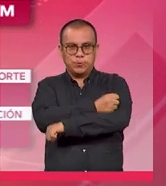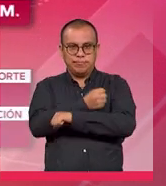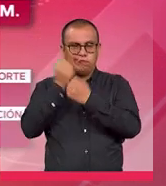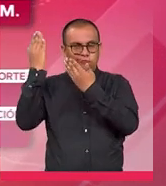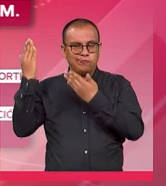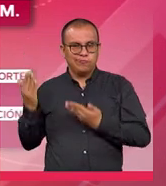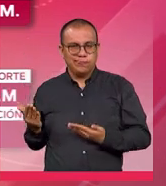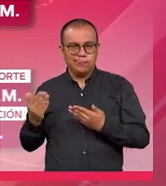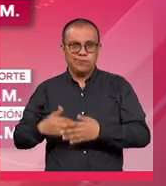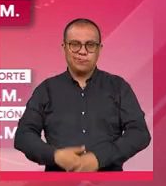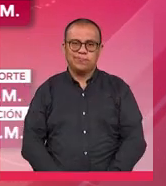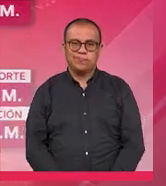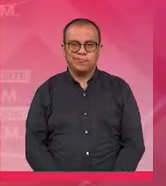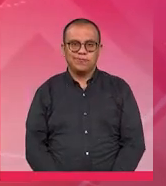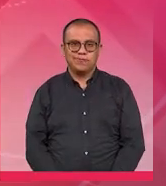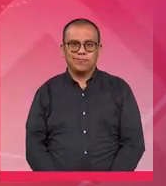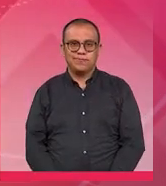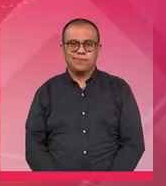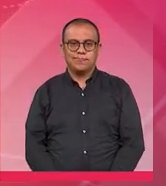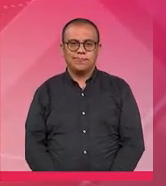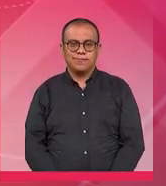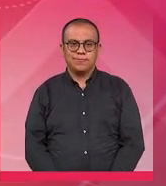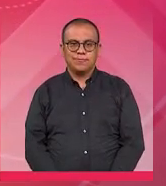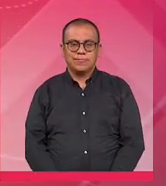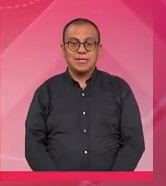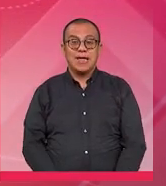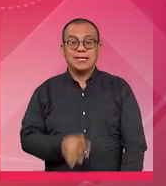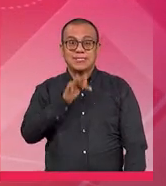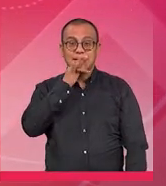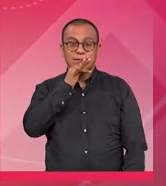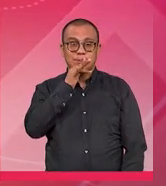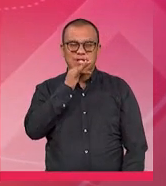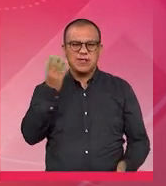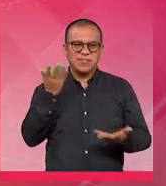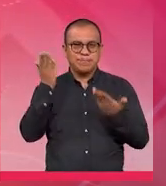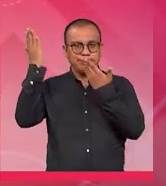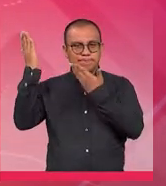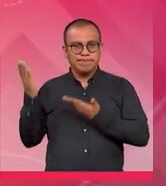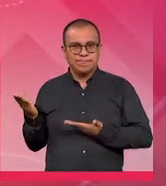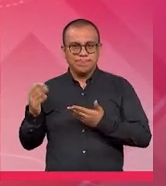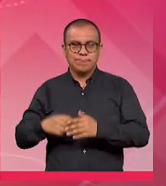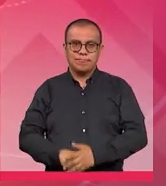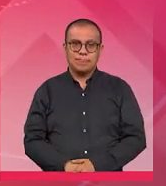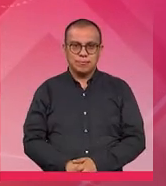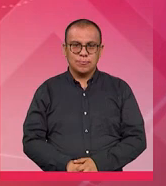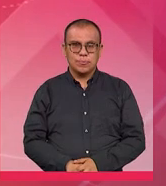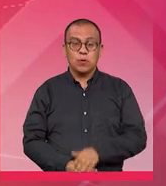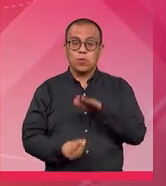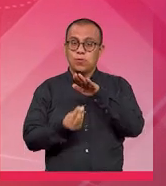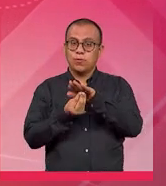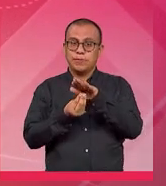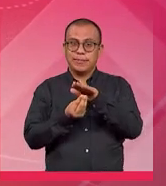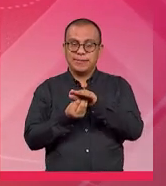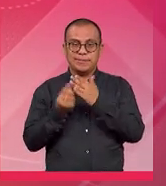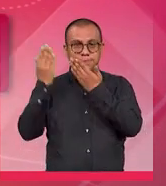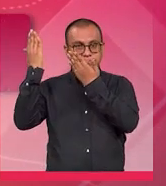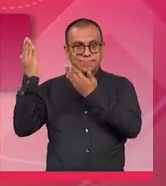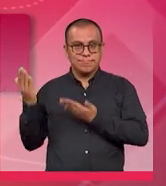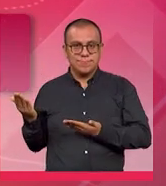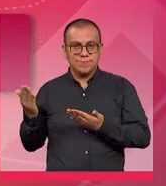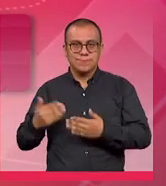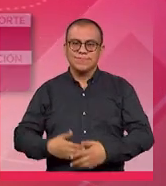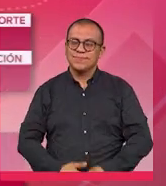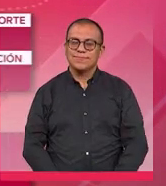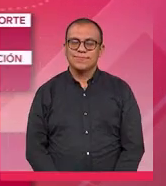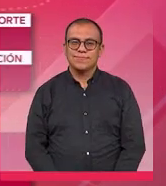y Tibabuyes Occidental. En Teusaquillo, en el barrio La Soledad. En Usaquén, en los barrios Barrancas Norte,